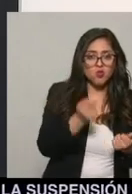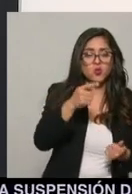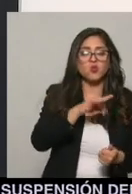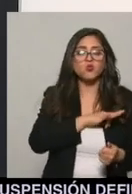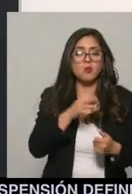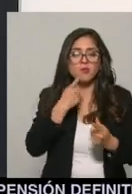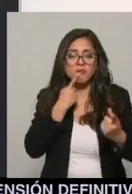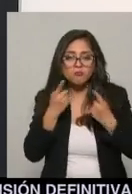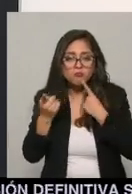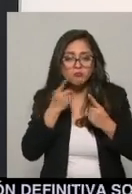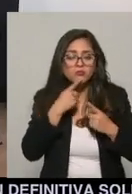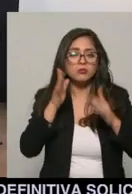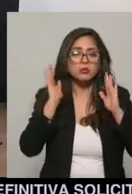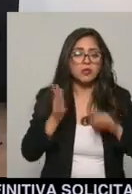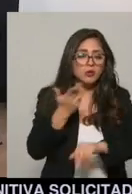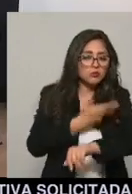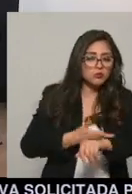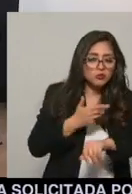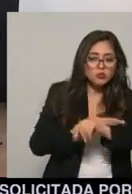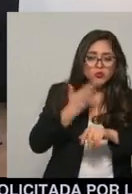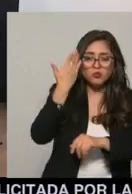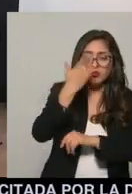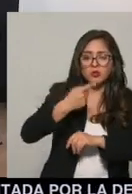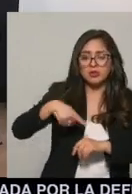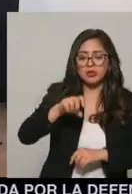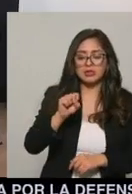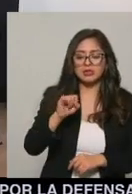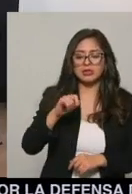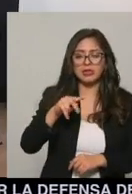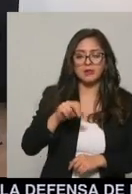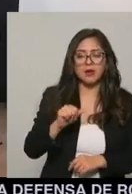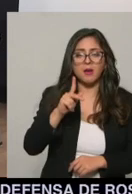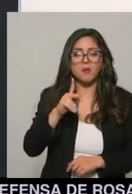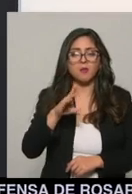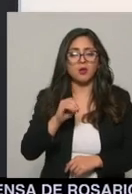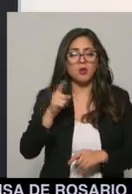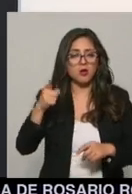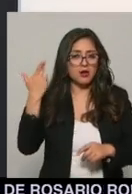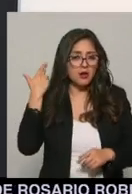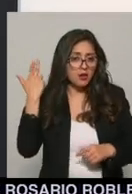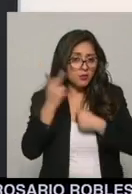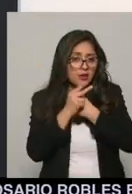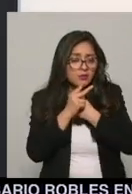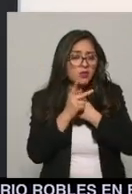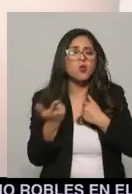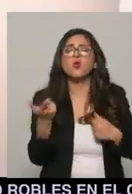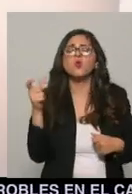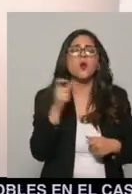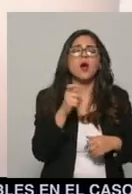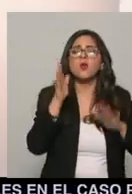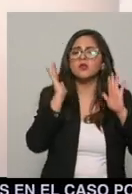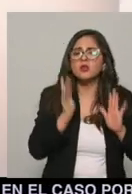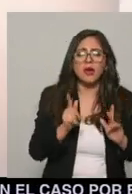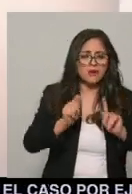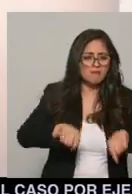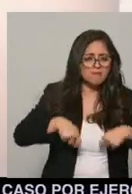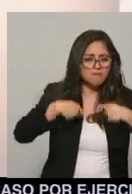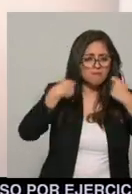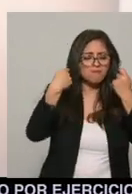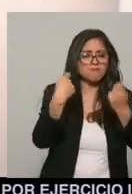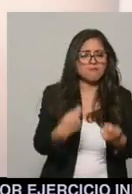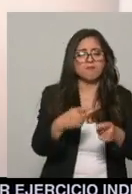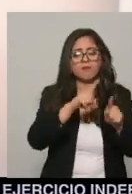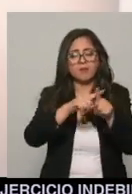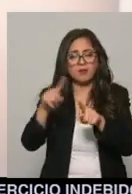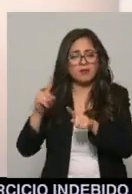estas charlas, ya estás también viendo con el Sistema Público de Radiodifusión, etcétera. ¿Cuándo podría ser que